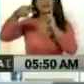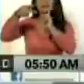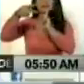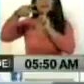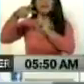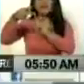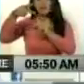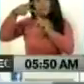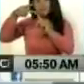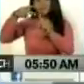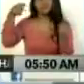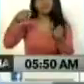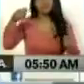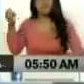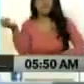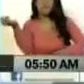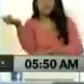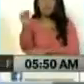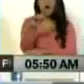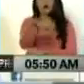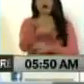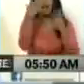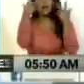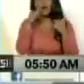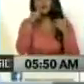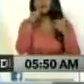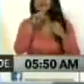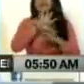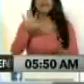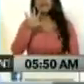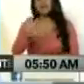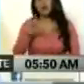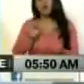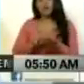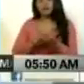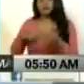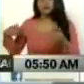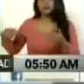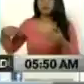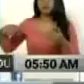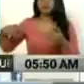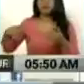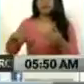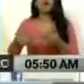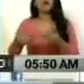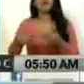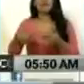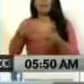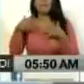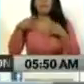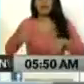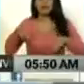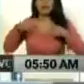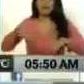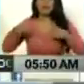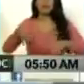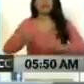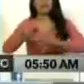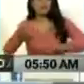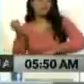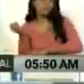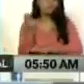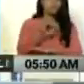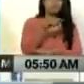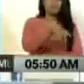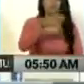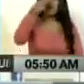ayer triunfo, tenía 5 derrotas de forma consecutiva la nave turca y pudo vencer el conjunto de Valencia